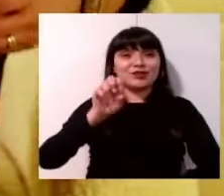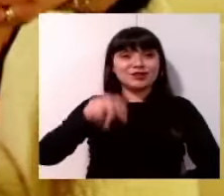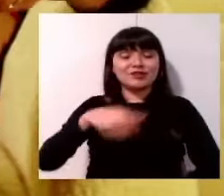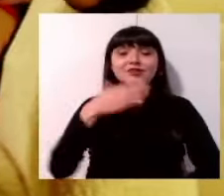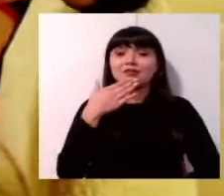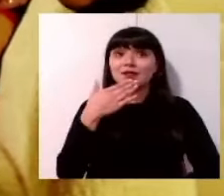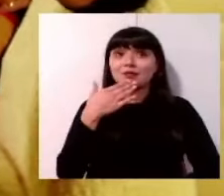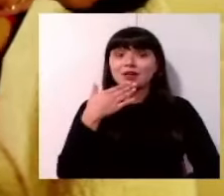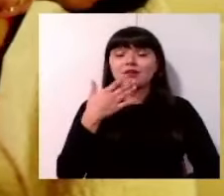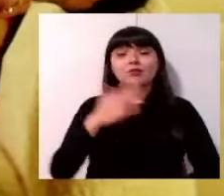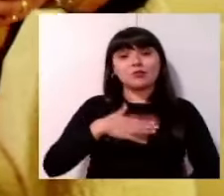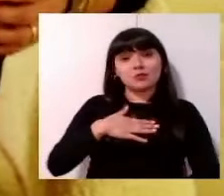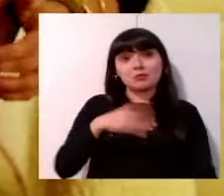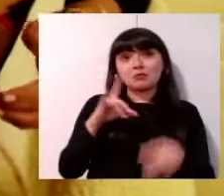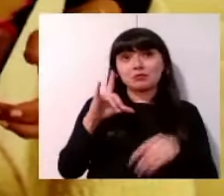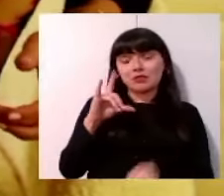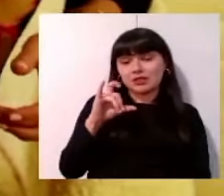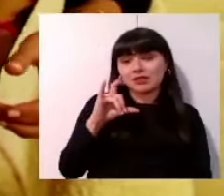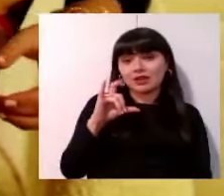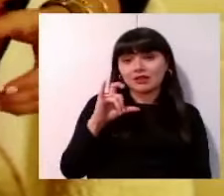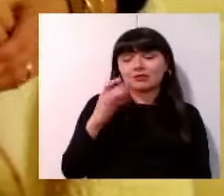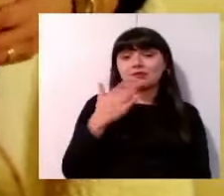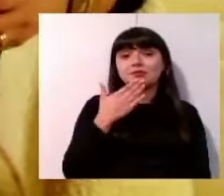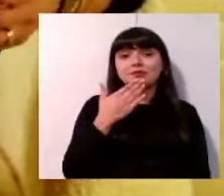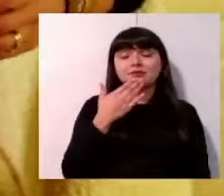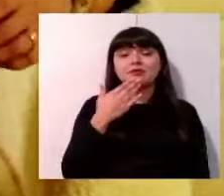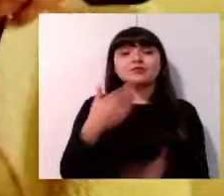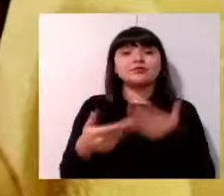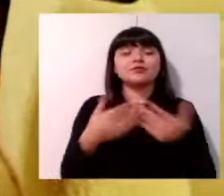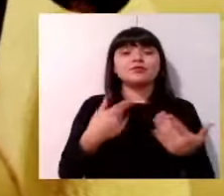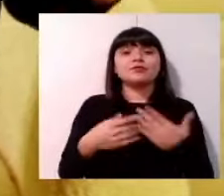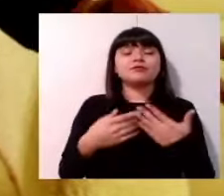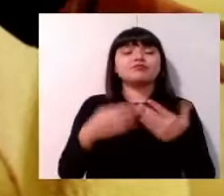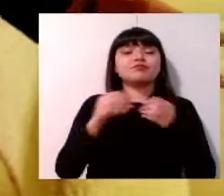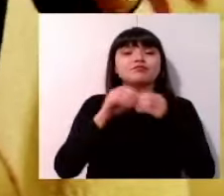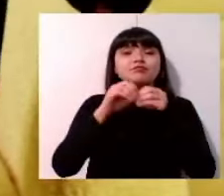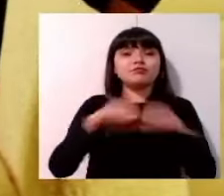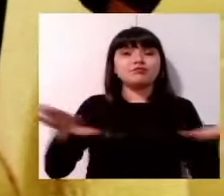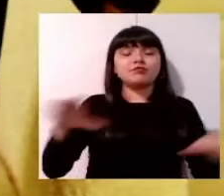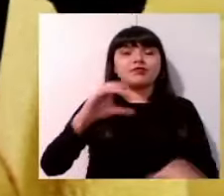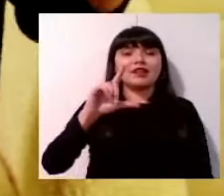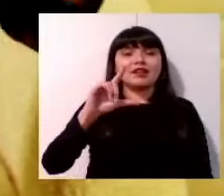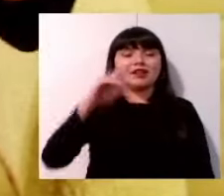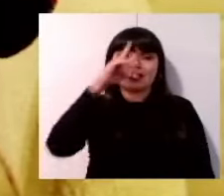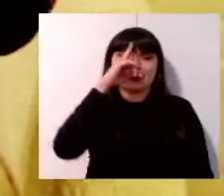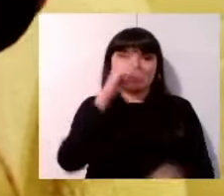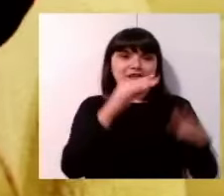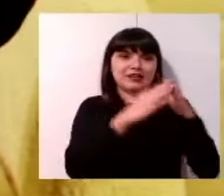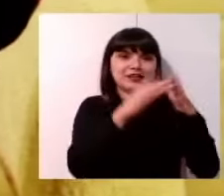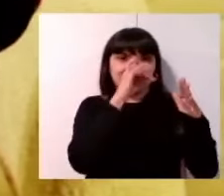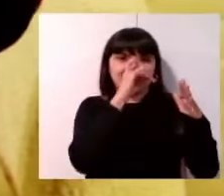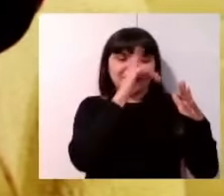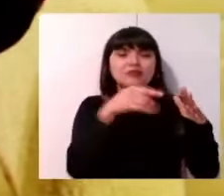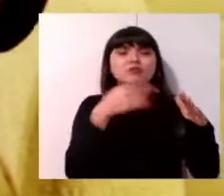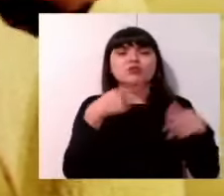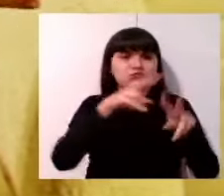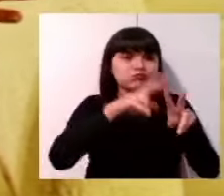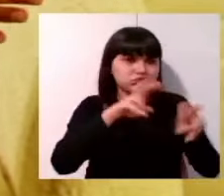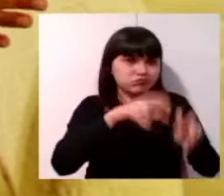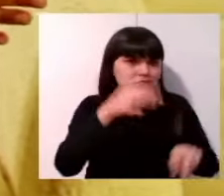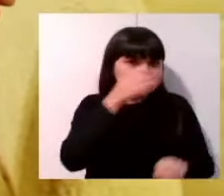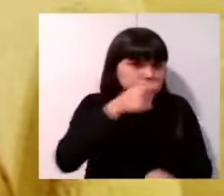de Instagram, también en la de la clínica Somno, así que la pueden revisar en estas 3 redes, entonces,